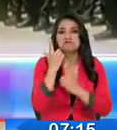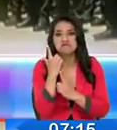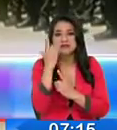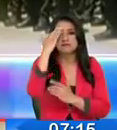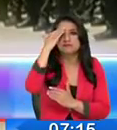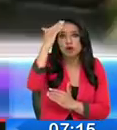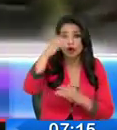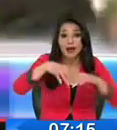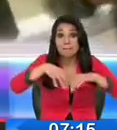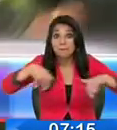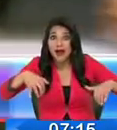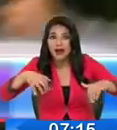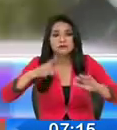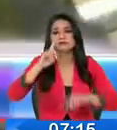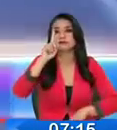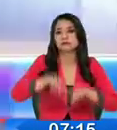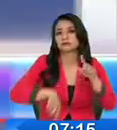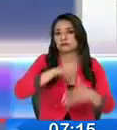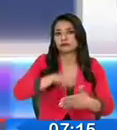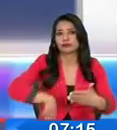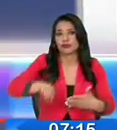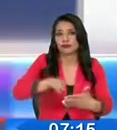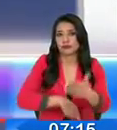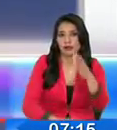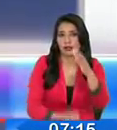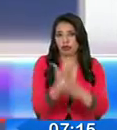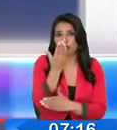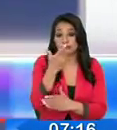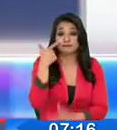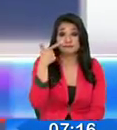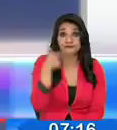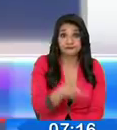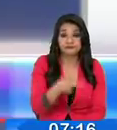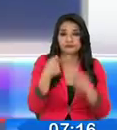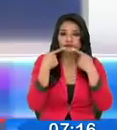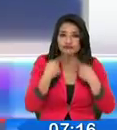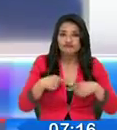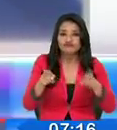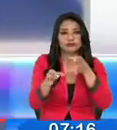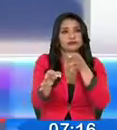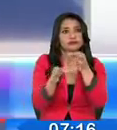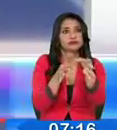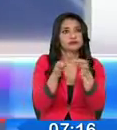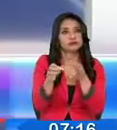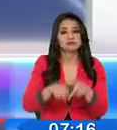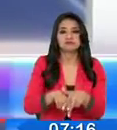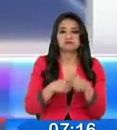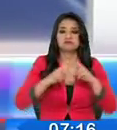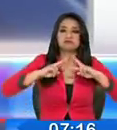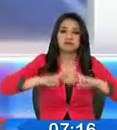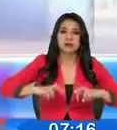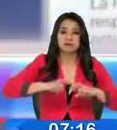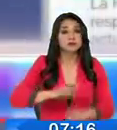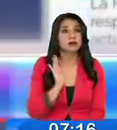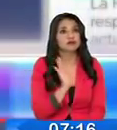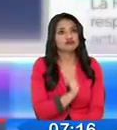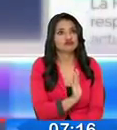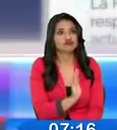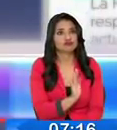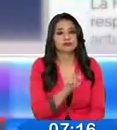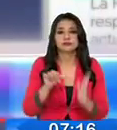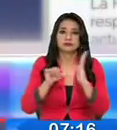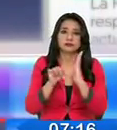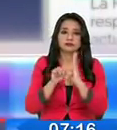Policía Nacional y Fuerzas Armadas. La Fiscalía General, mediante un comunicado, indicó que ha iniciado una investigación previa. El